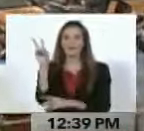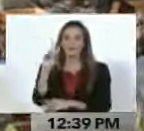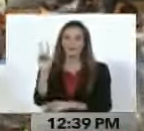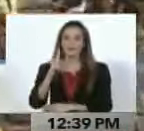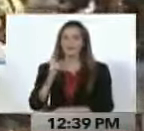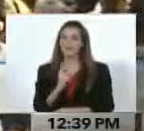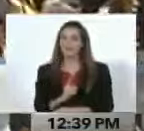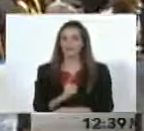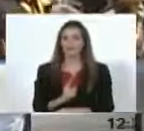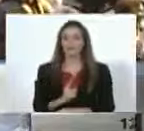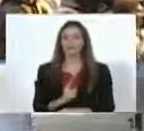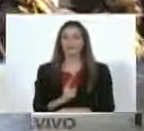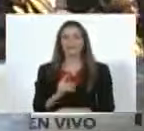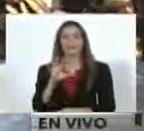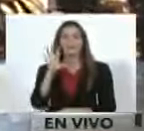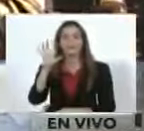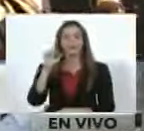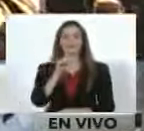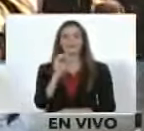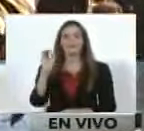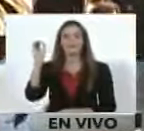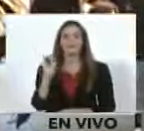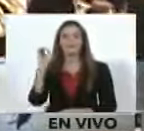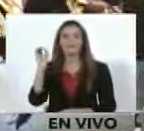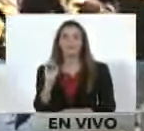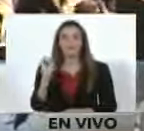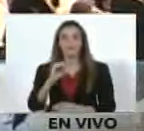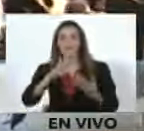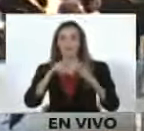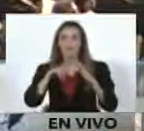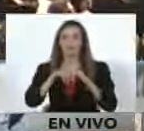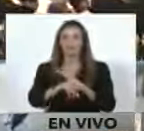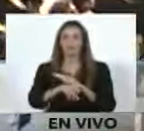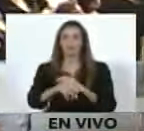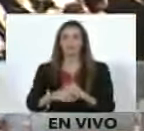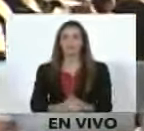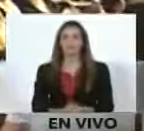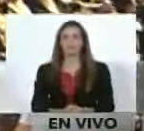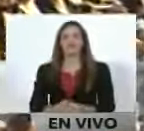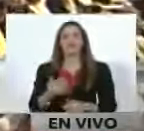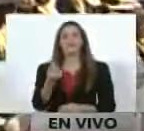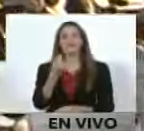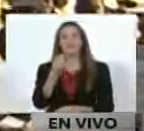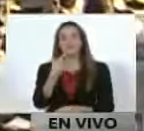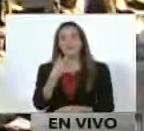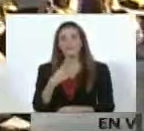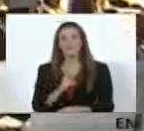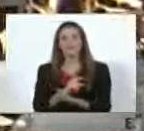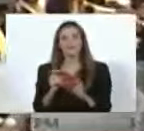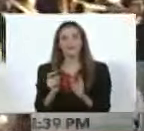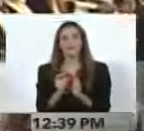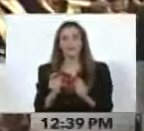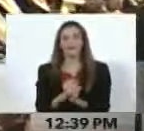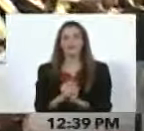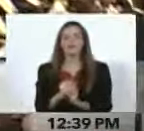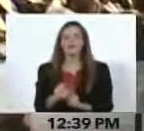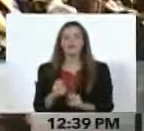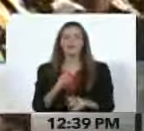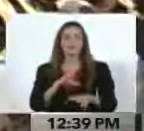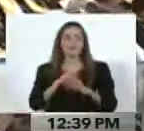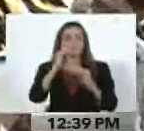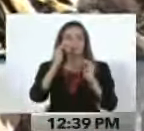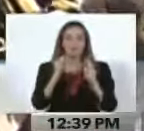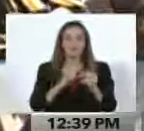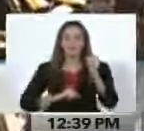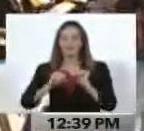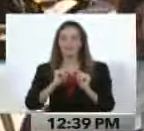debe ser un país 100% barrio adentro. La medicina integral, la medicina preventiva debe